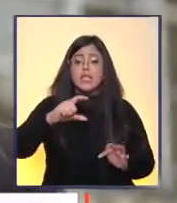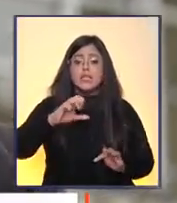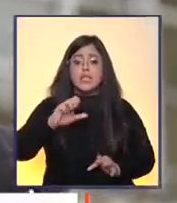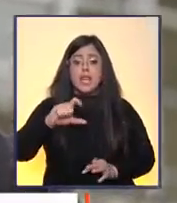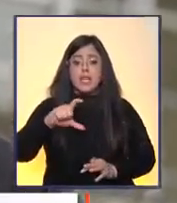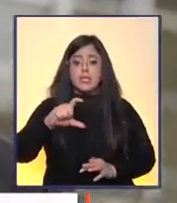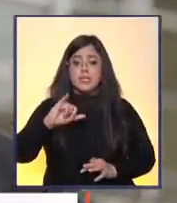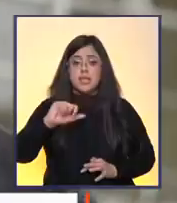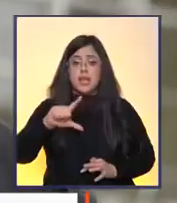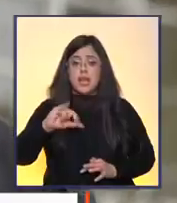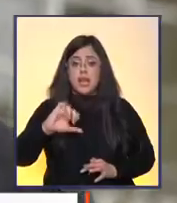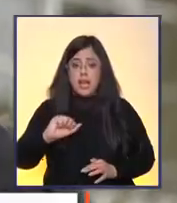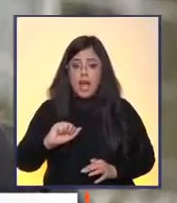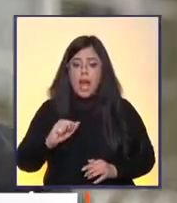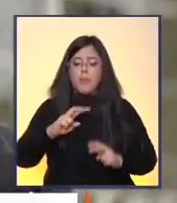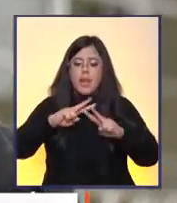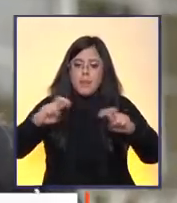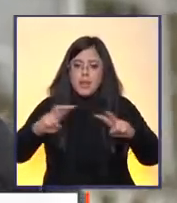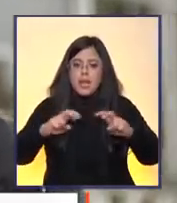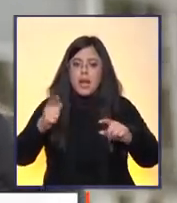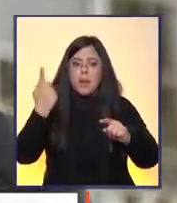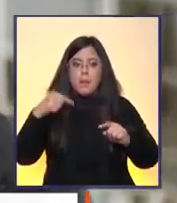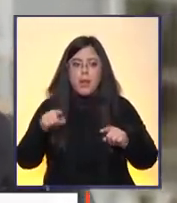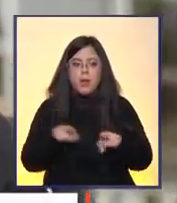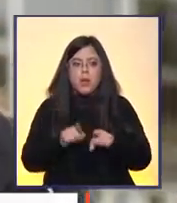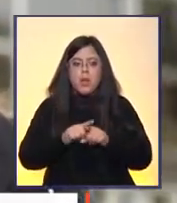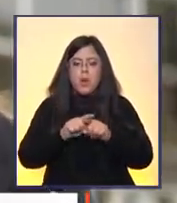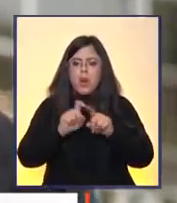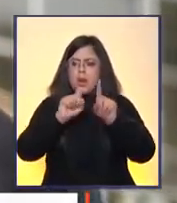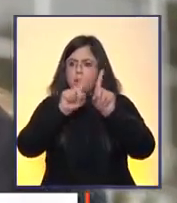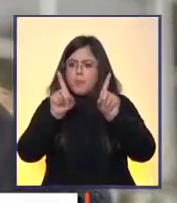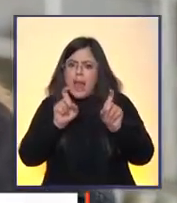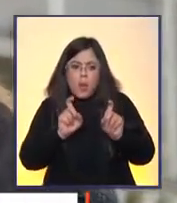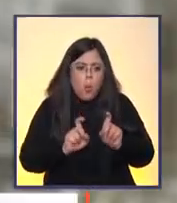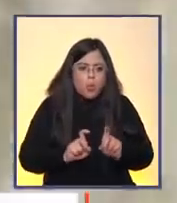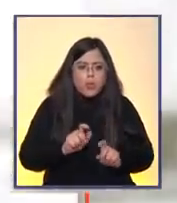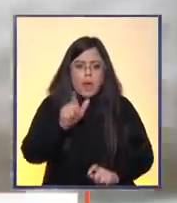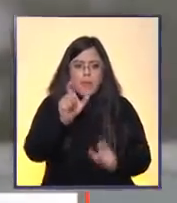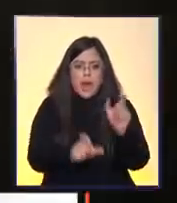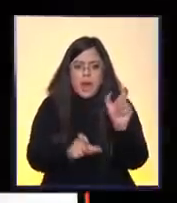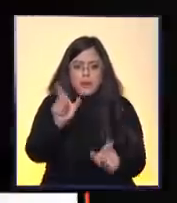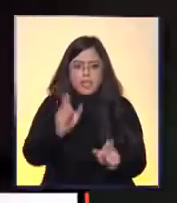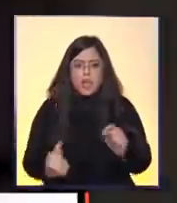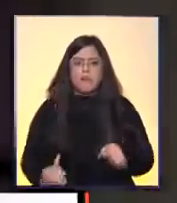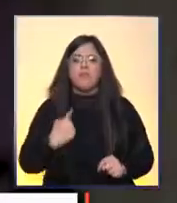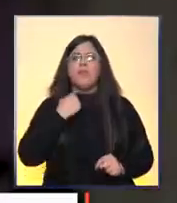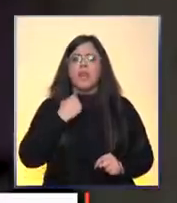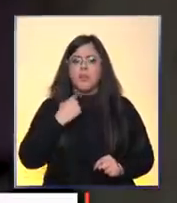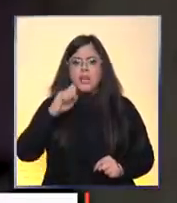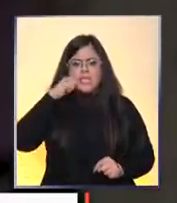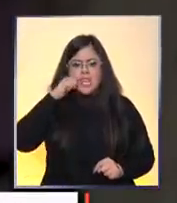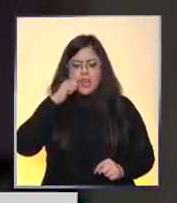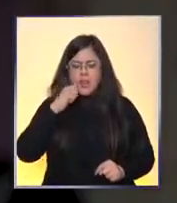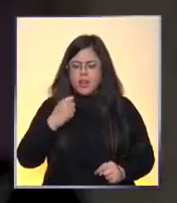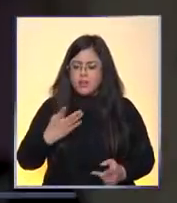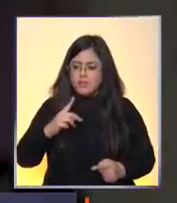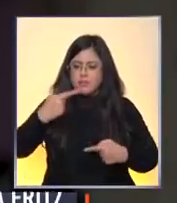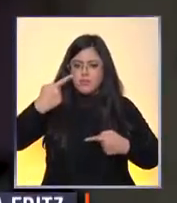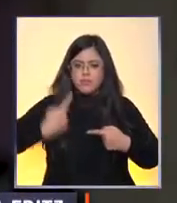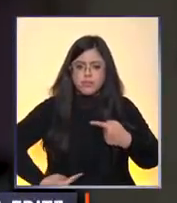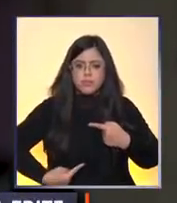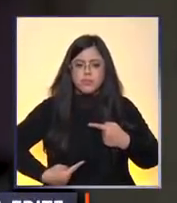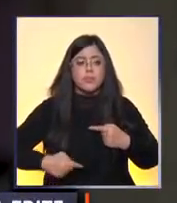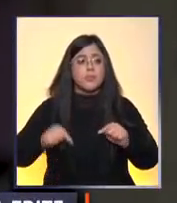Pero hace preguntas que resultan casi un insulto para las víctimas. Esa instancia fue